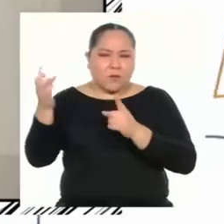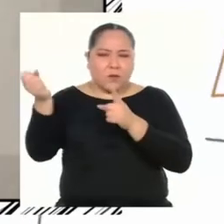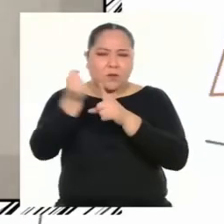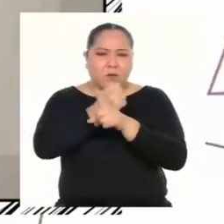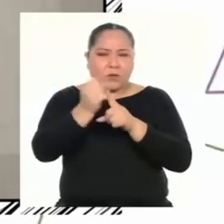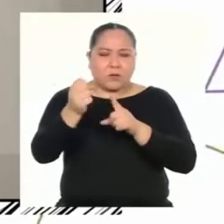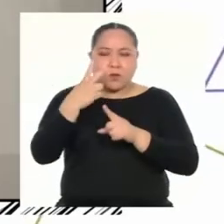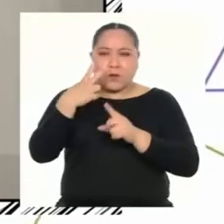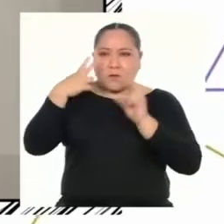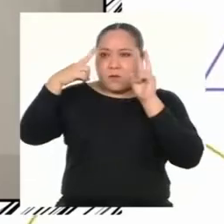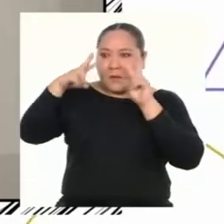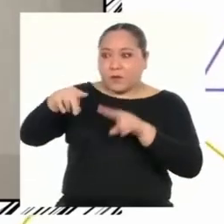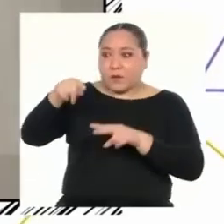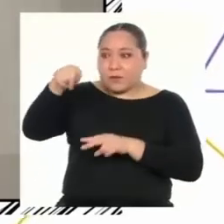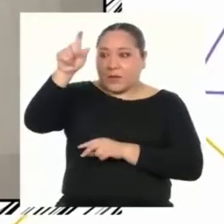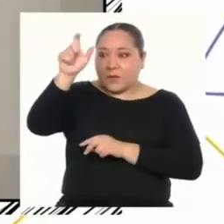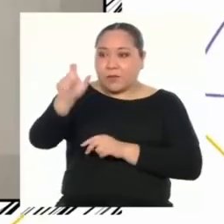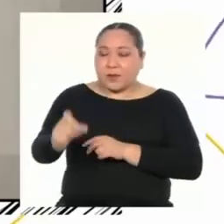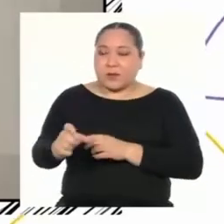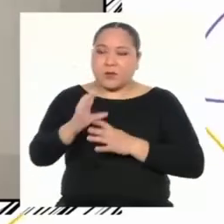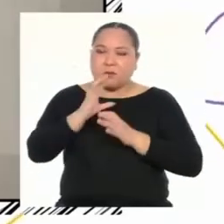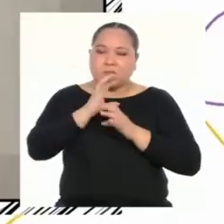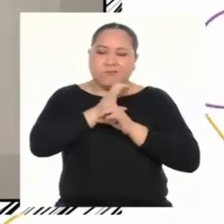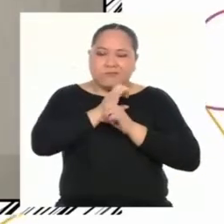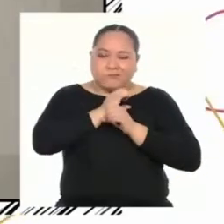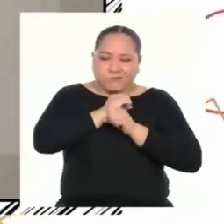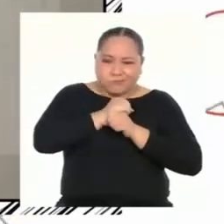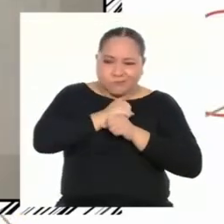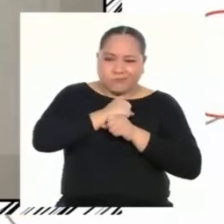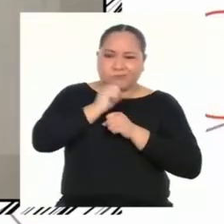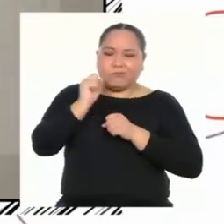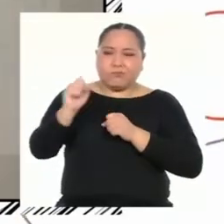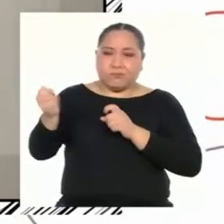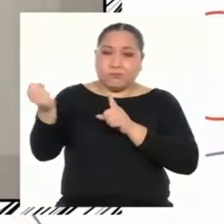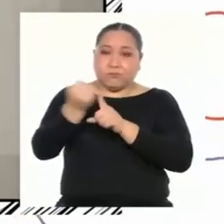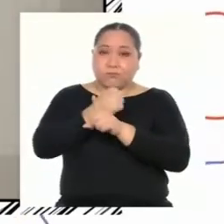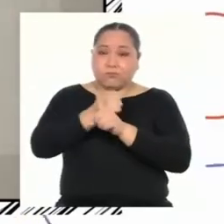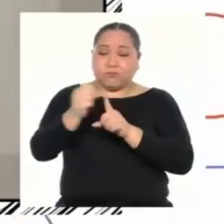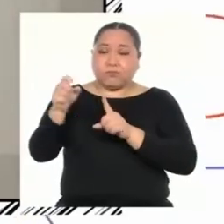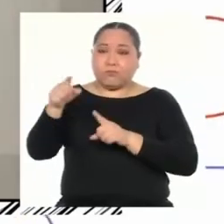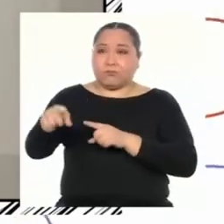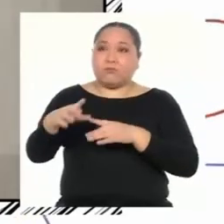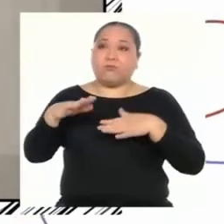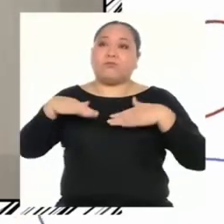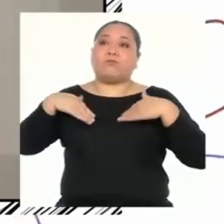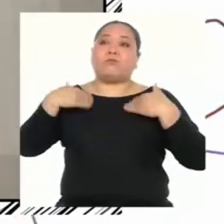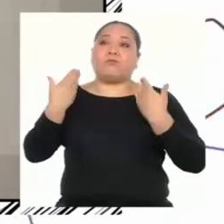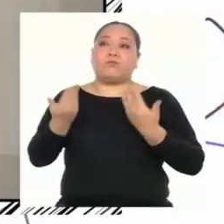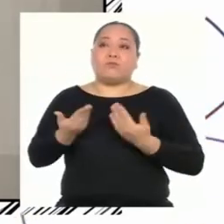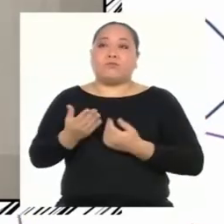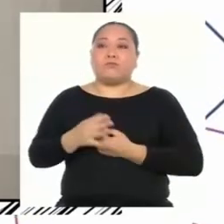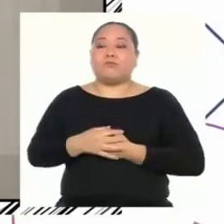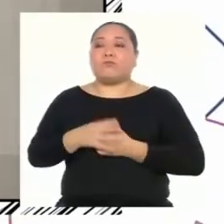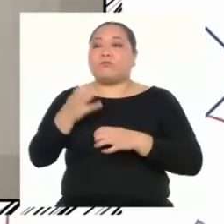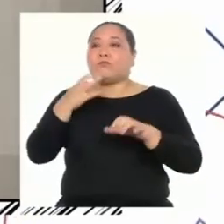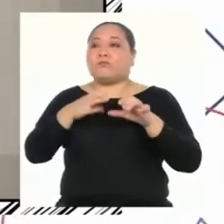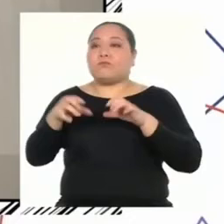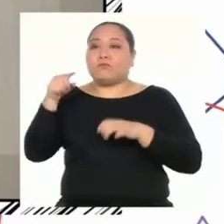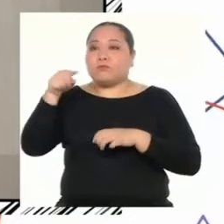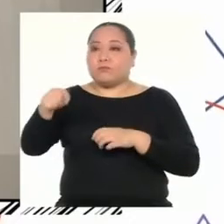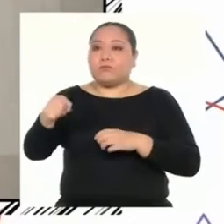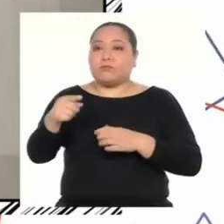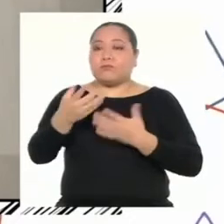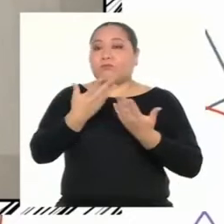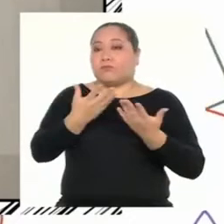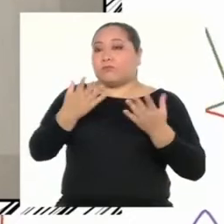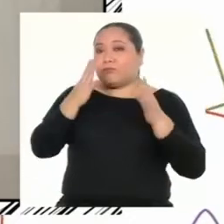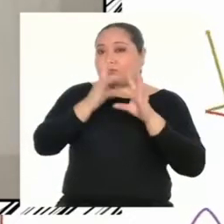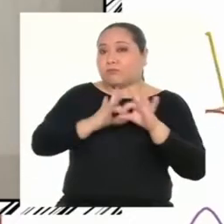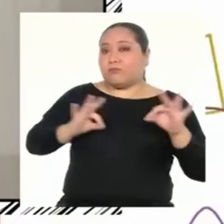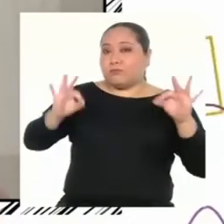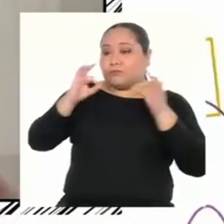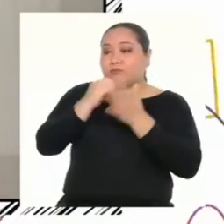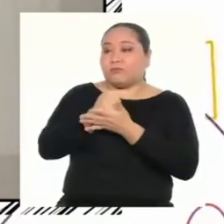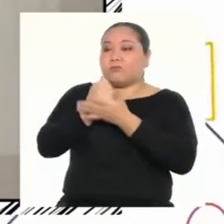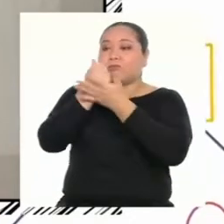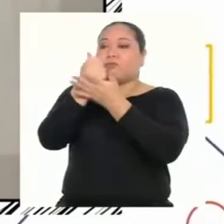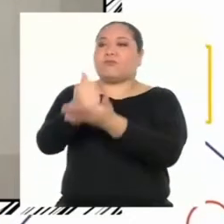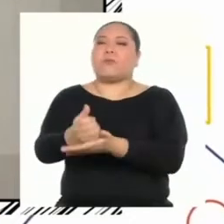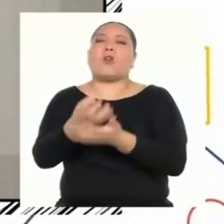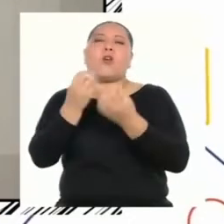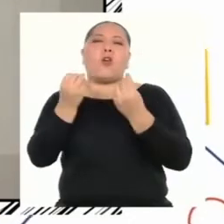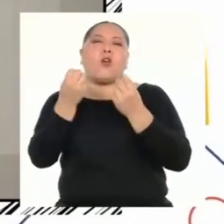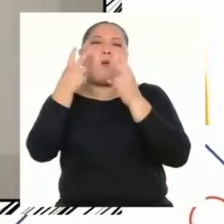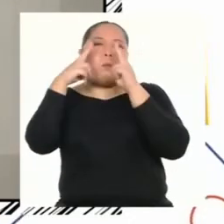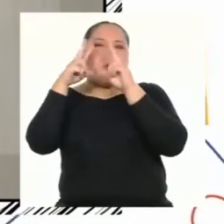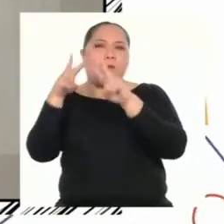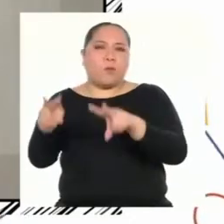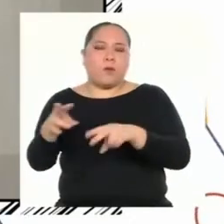damos cuenta de que alguien pudiera estar sufriéndola, podríamos entonces hacer algo importante para que le ayuden. ¿Y